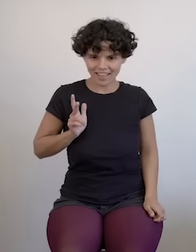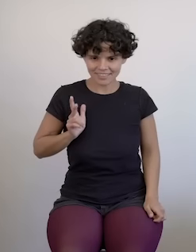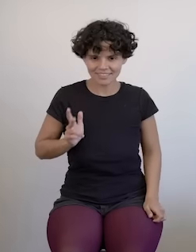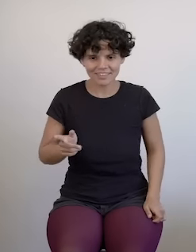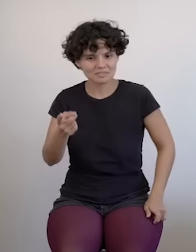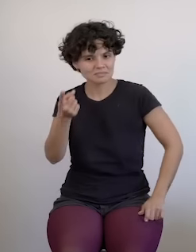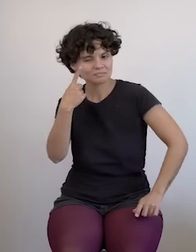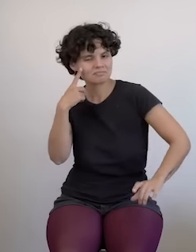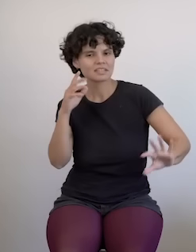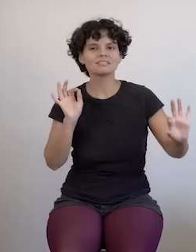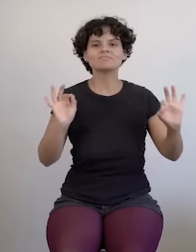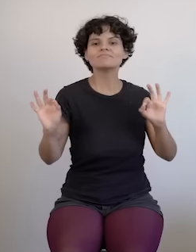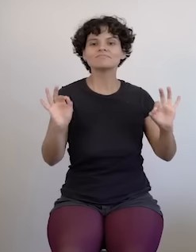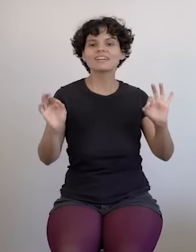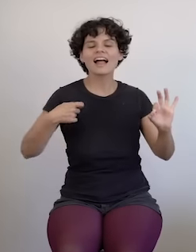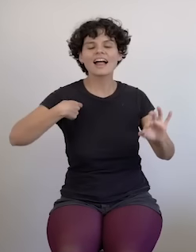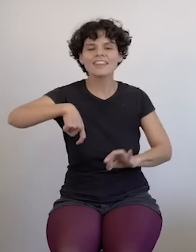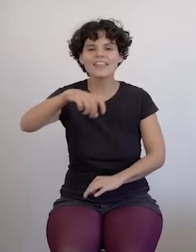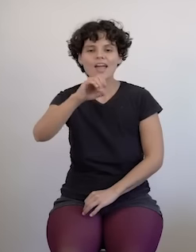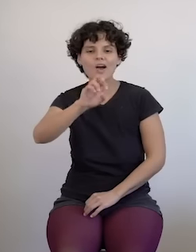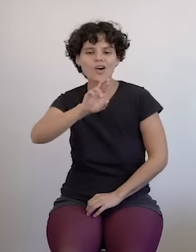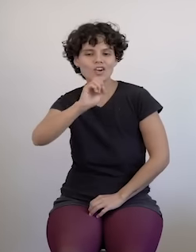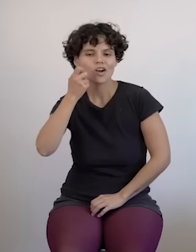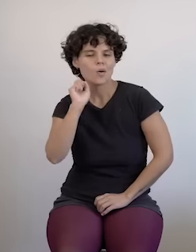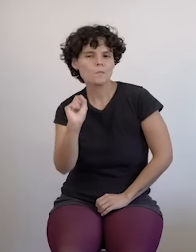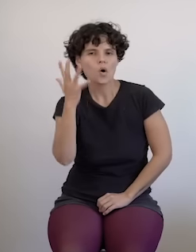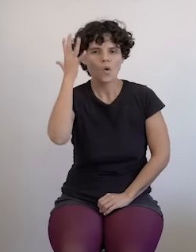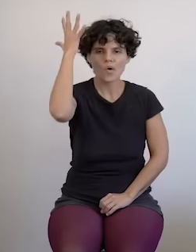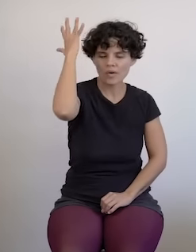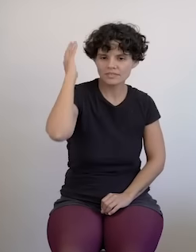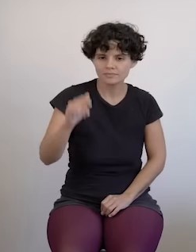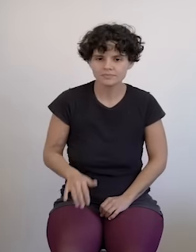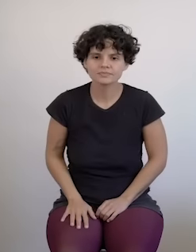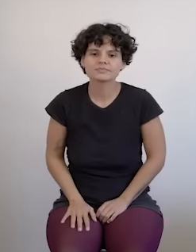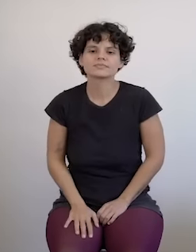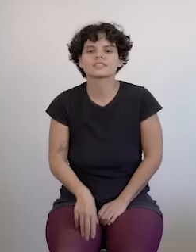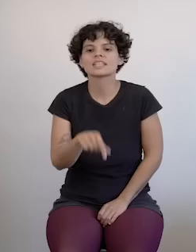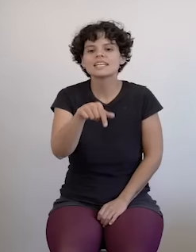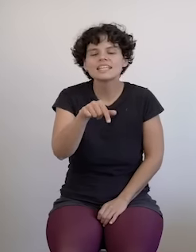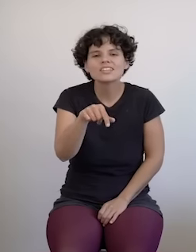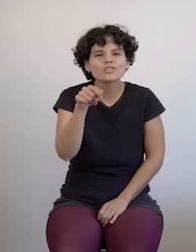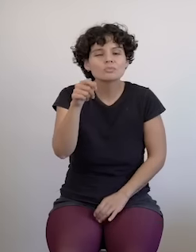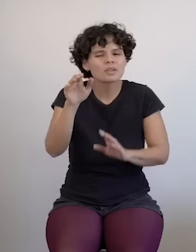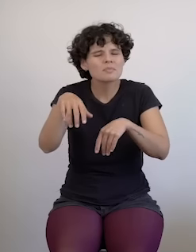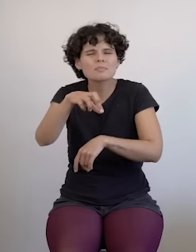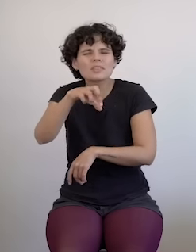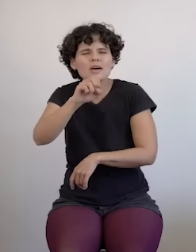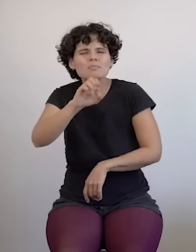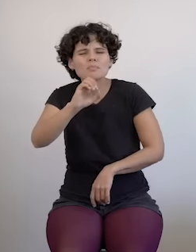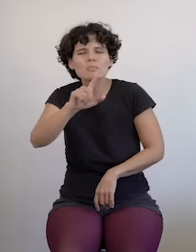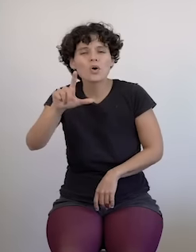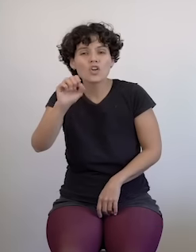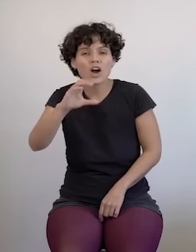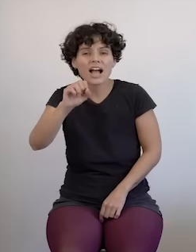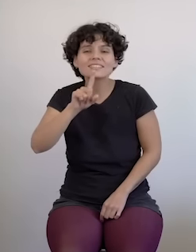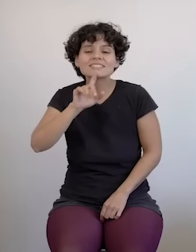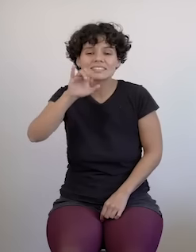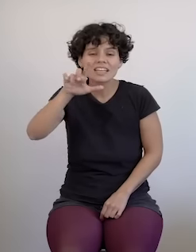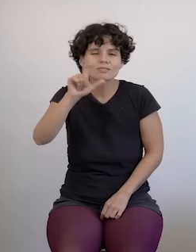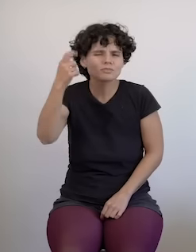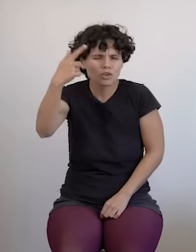Estoy elegante. Muy bien. Siempre he sido elegante. Saqué la de oro. Mira. Saqué la que brilla. De... Esto era para el Pollo Castillo.